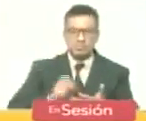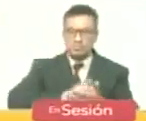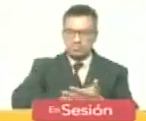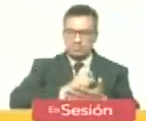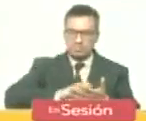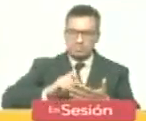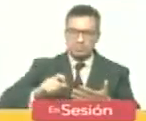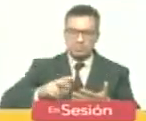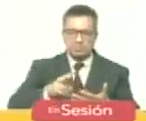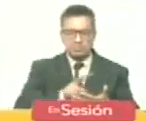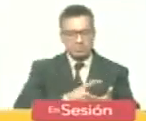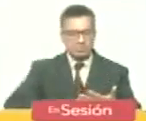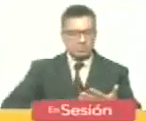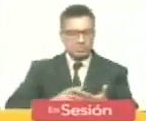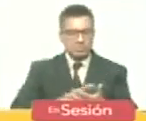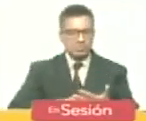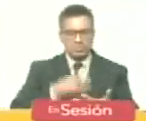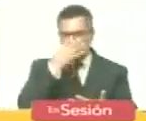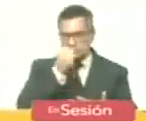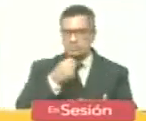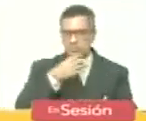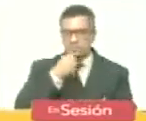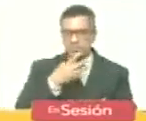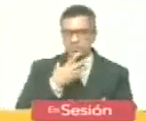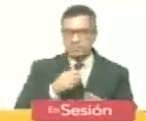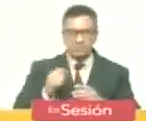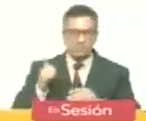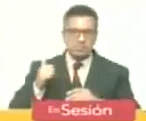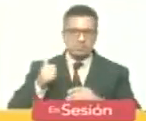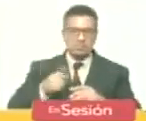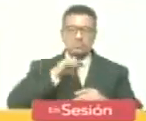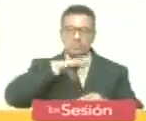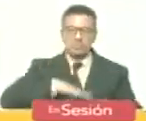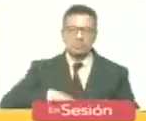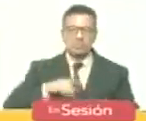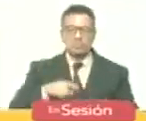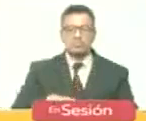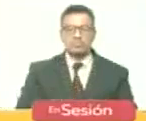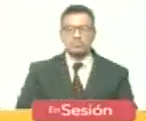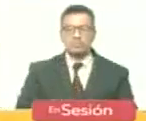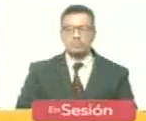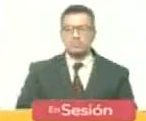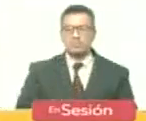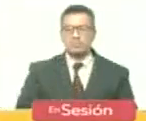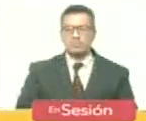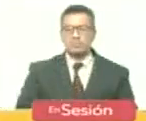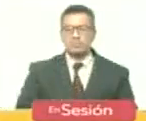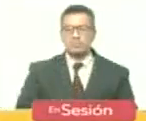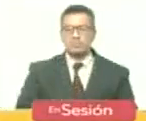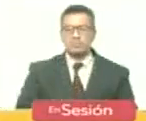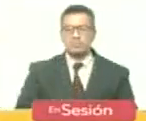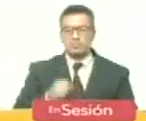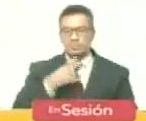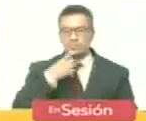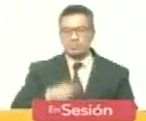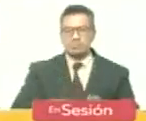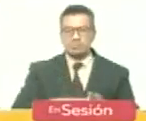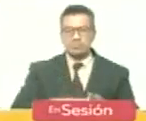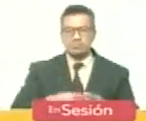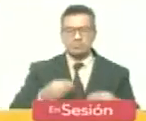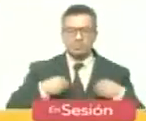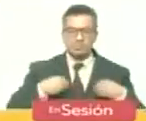para entender bien el hilo histórico popular y el proceso extraordinario que hoy vive